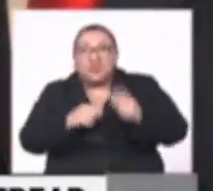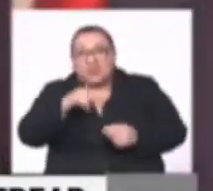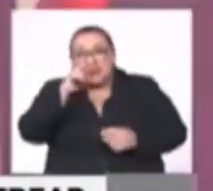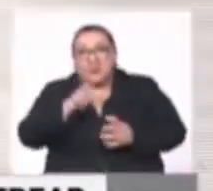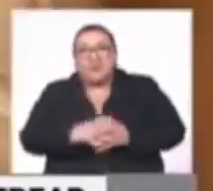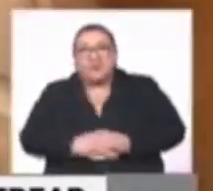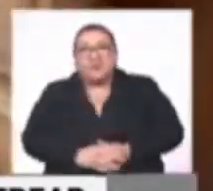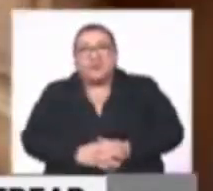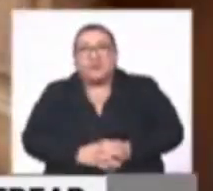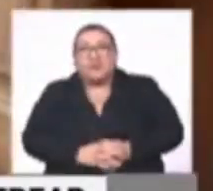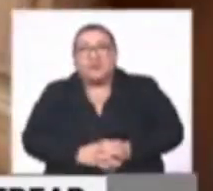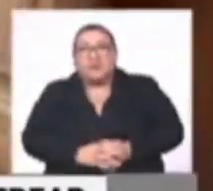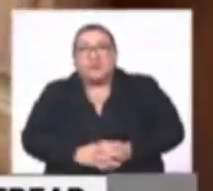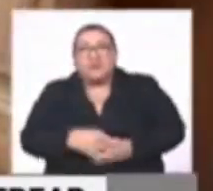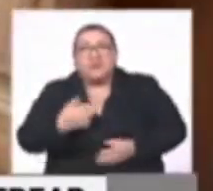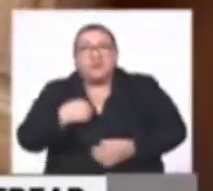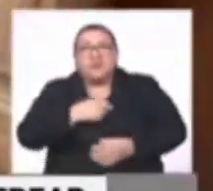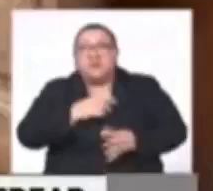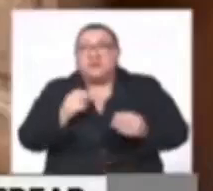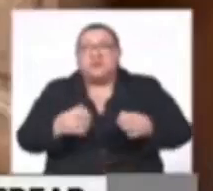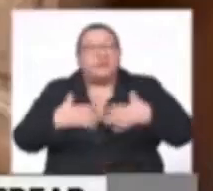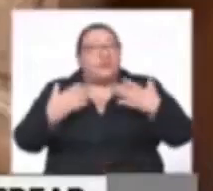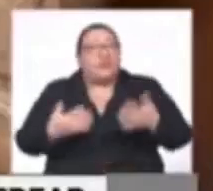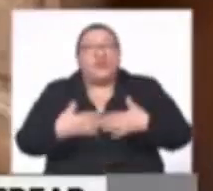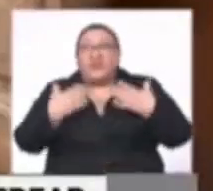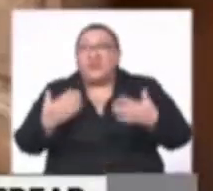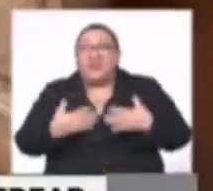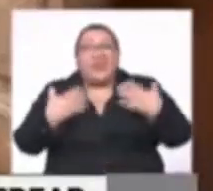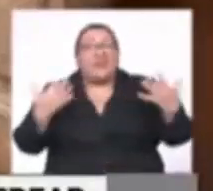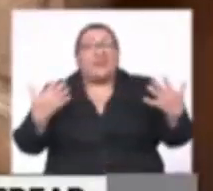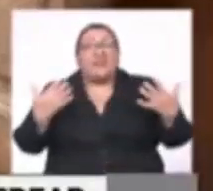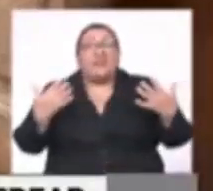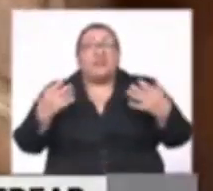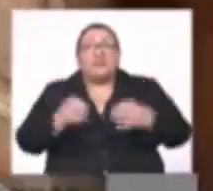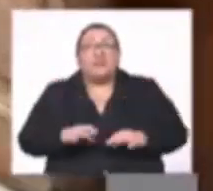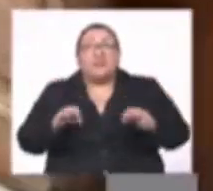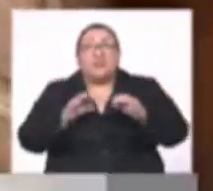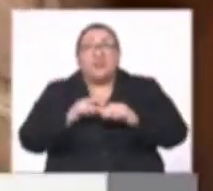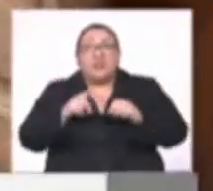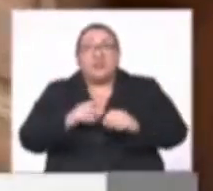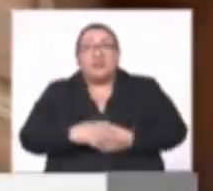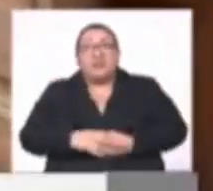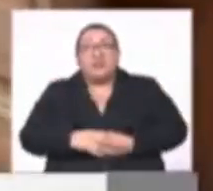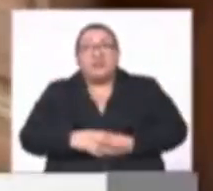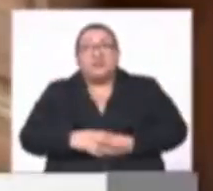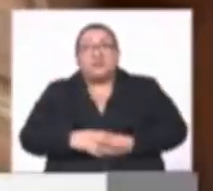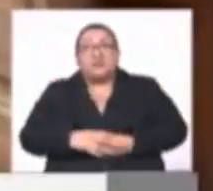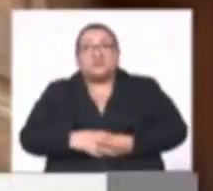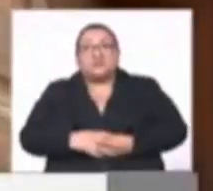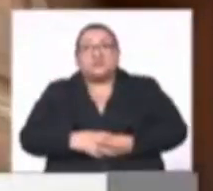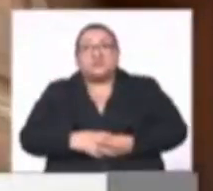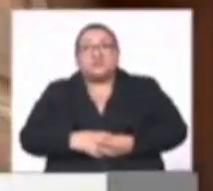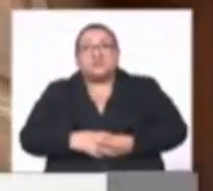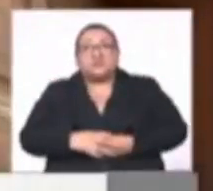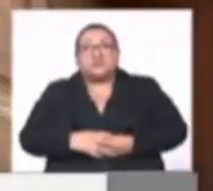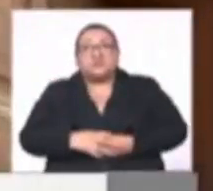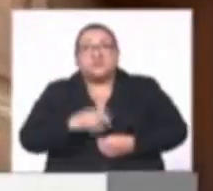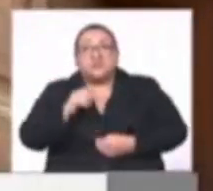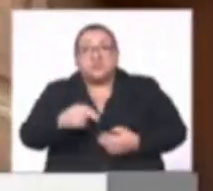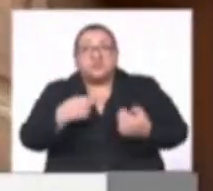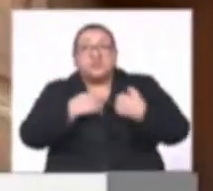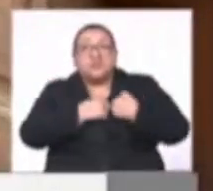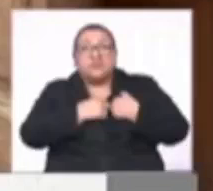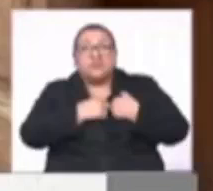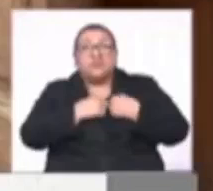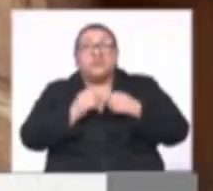peruanos. Nosotros estamos muy contentos y contentas de este momento histórico, que es importante no solamente para el